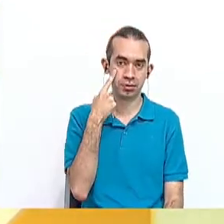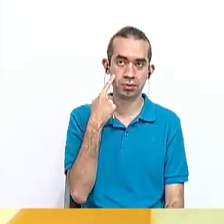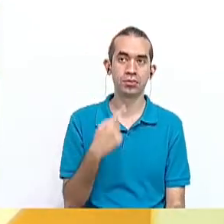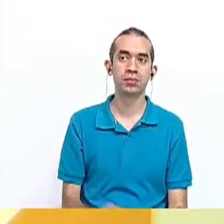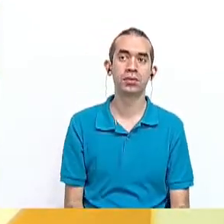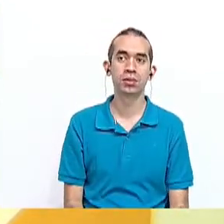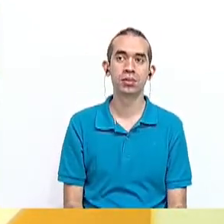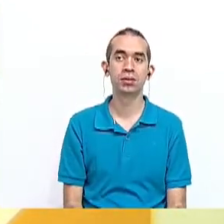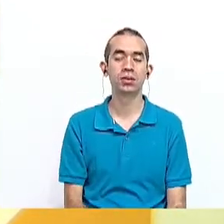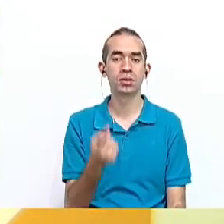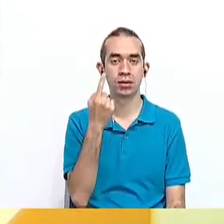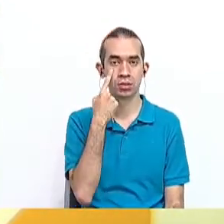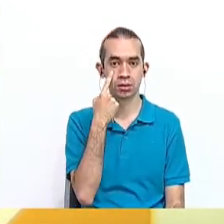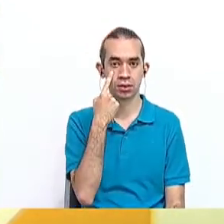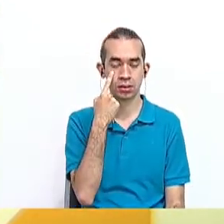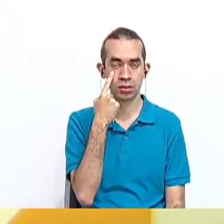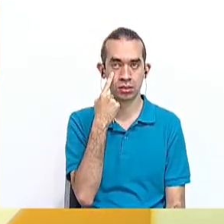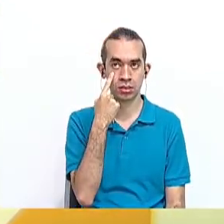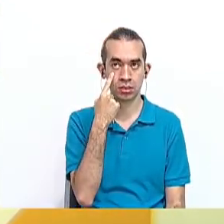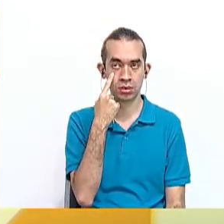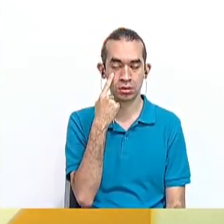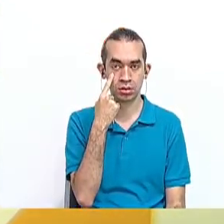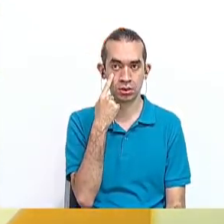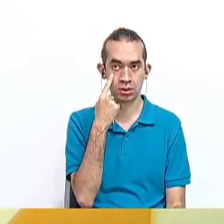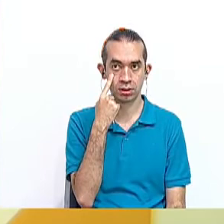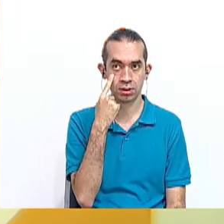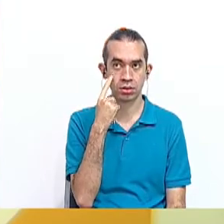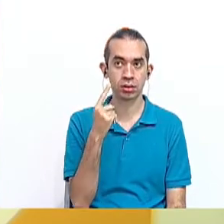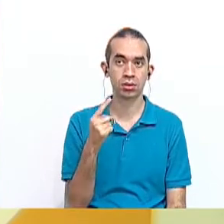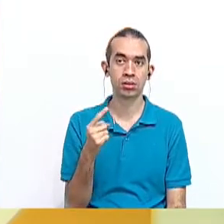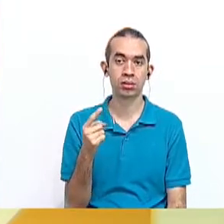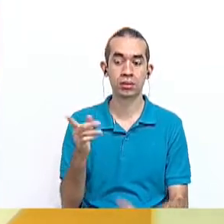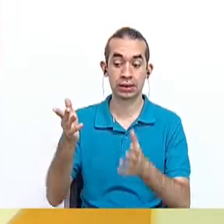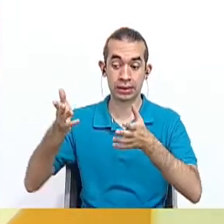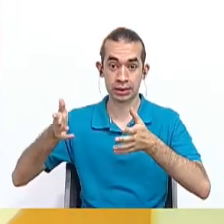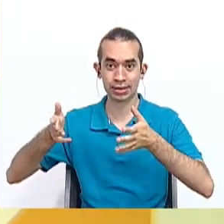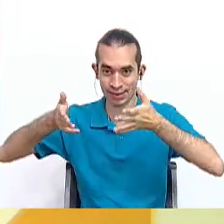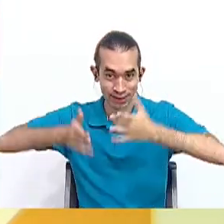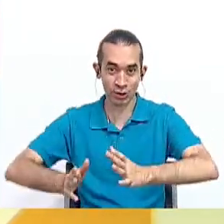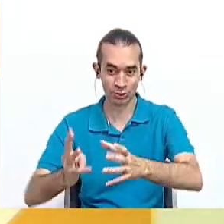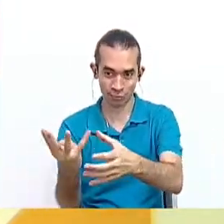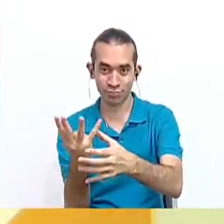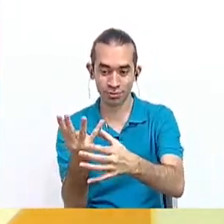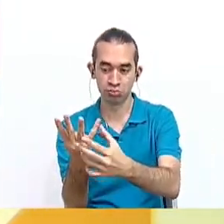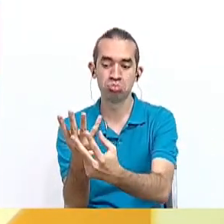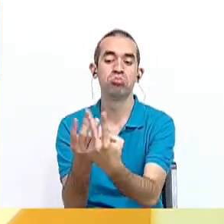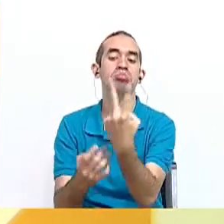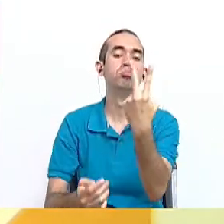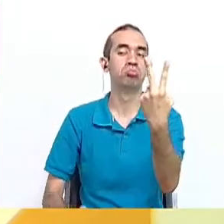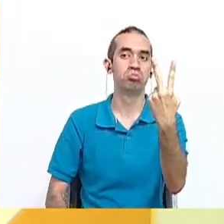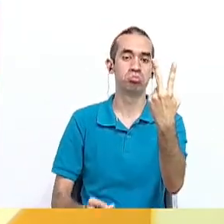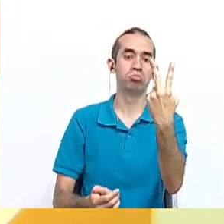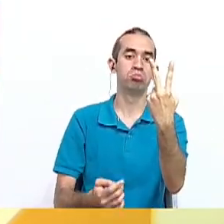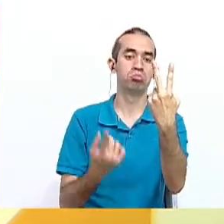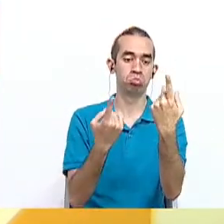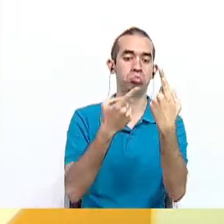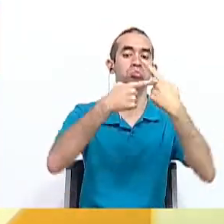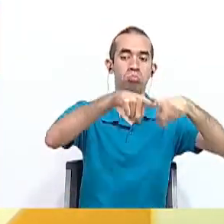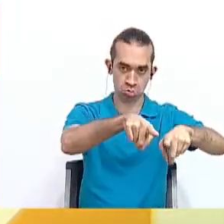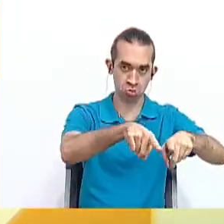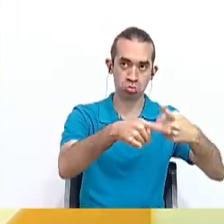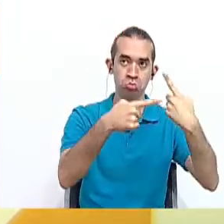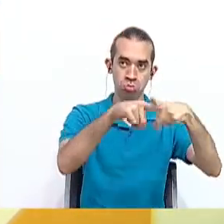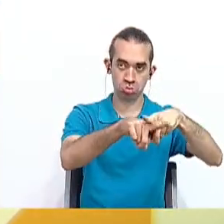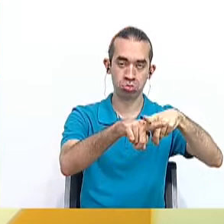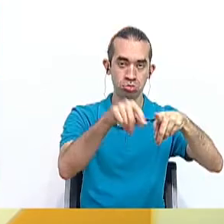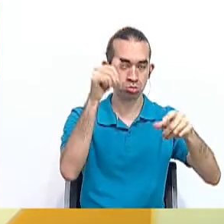tomó dos de las especies que obtuvo en la primera generación y las combinó.